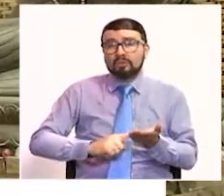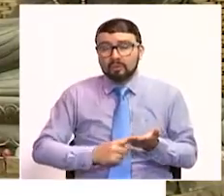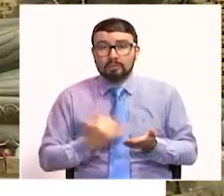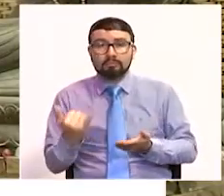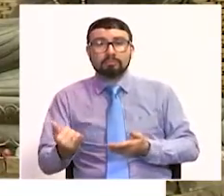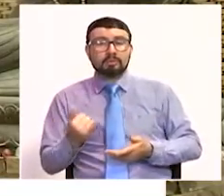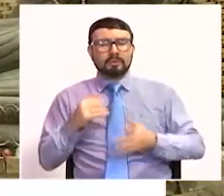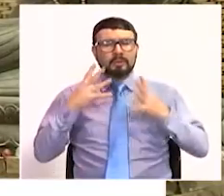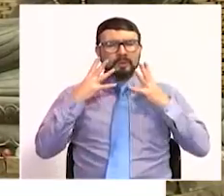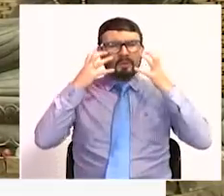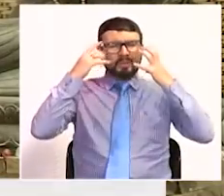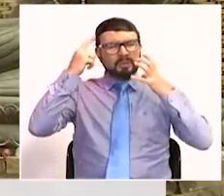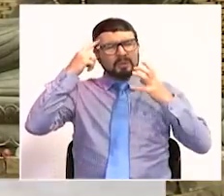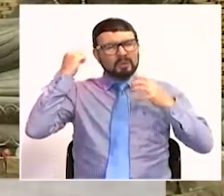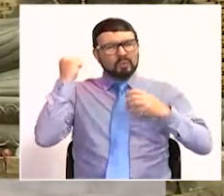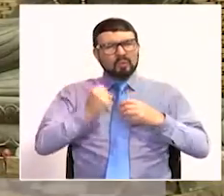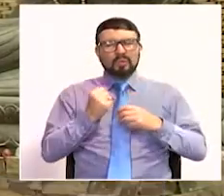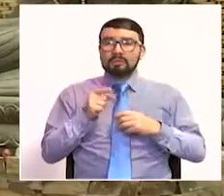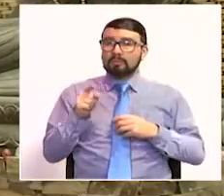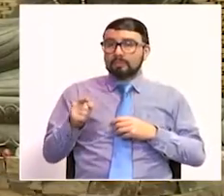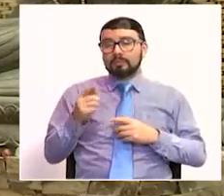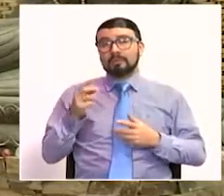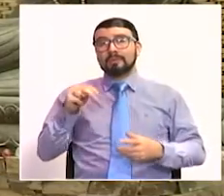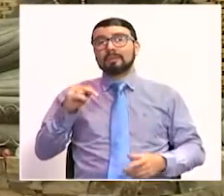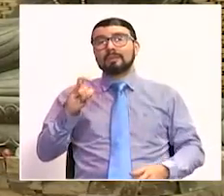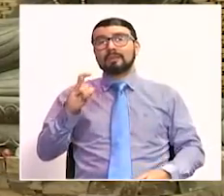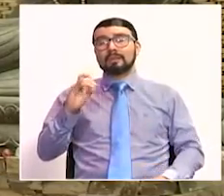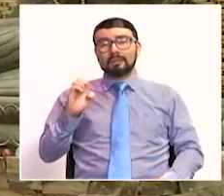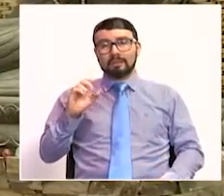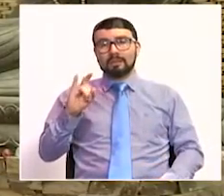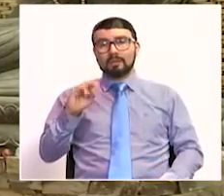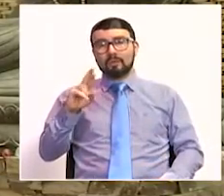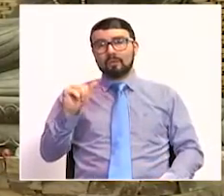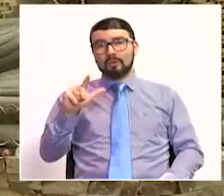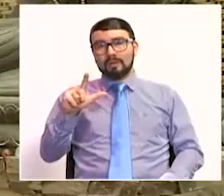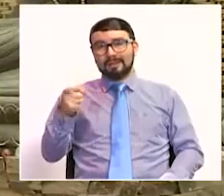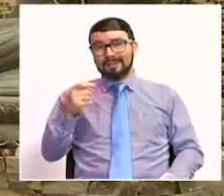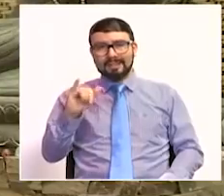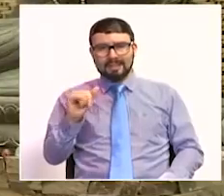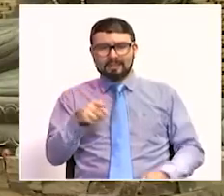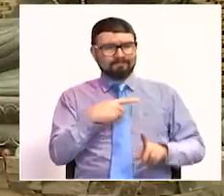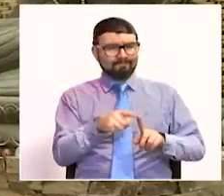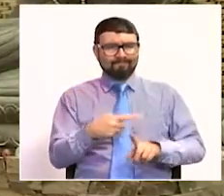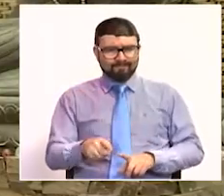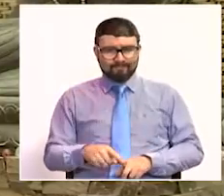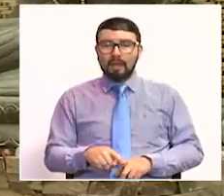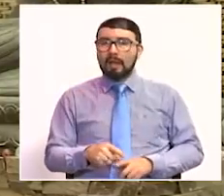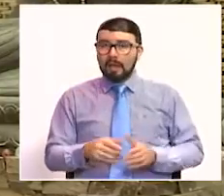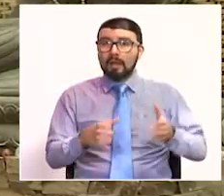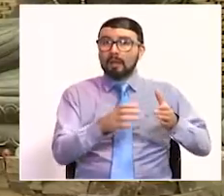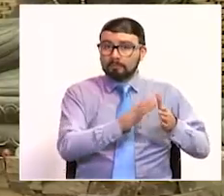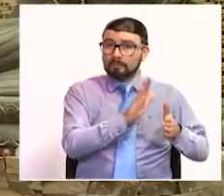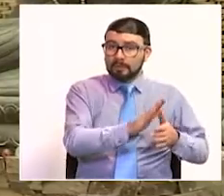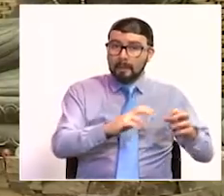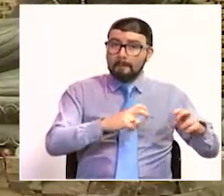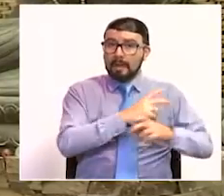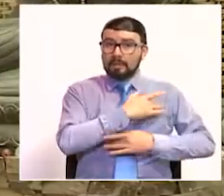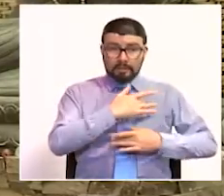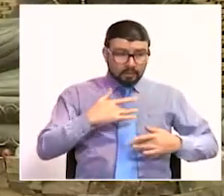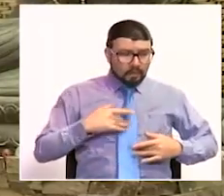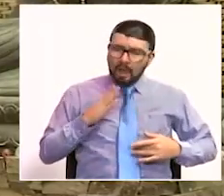migrañas, neuralgias. Entonces, en el Parque de la Salud le damos la importancia a